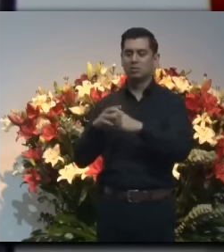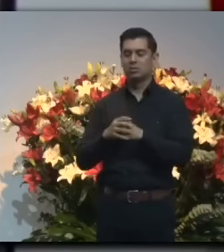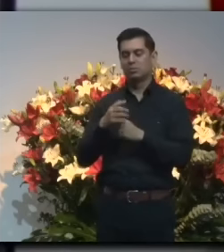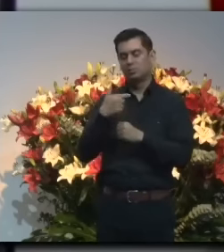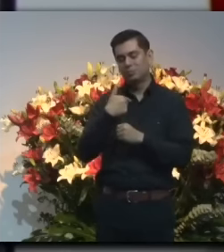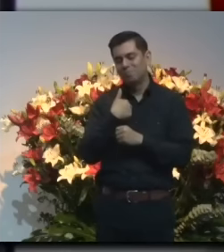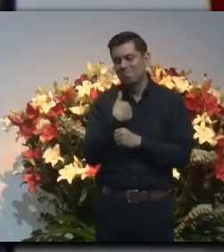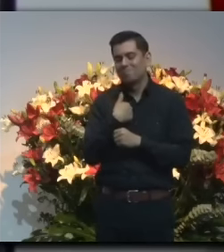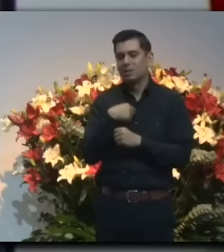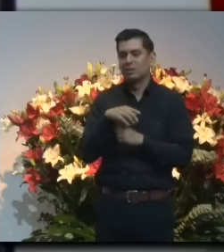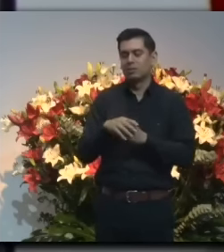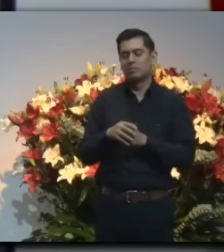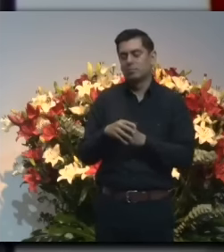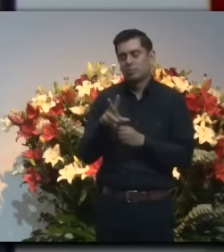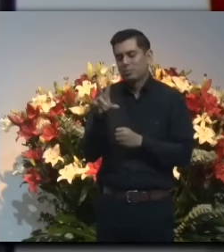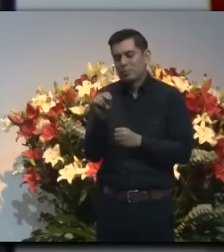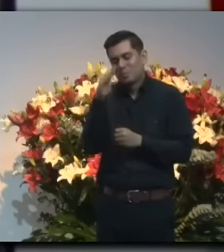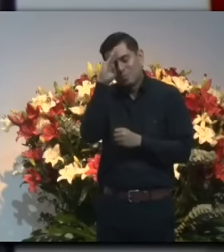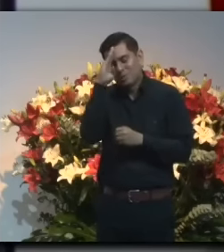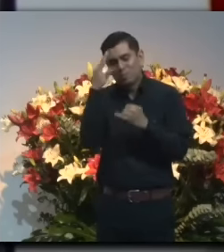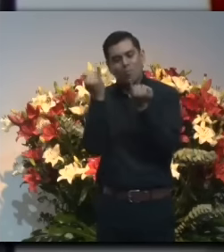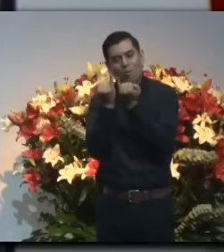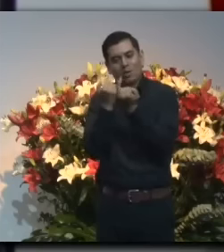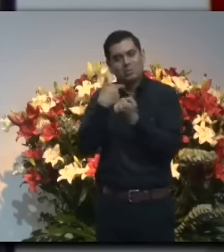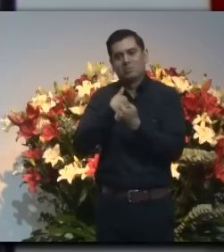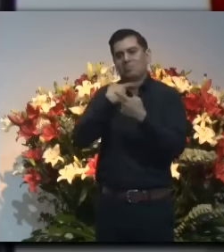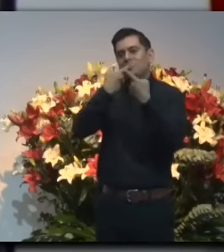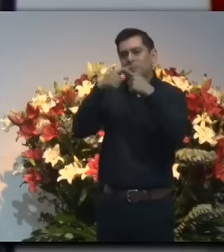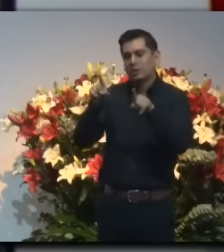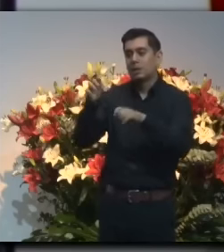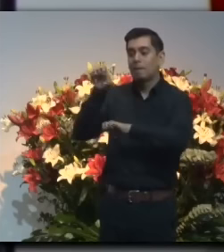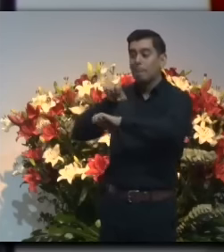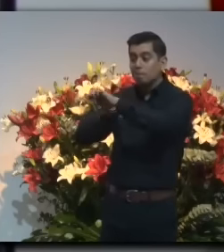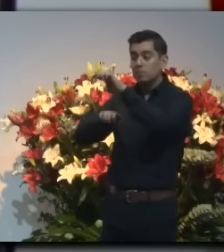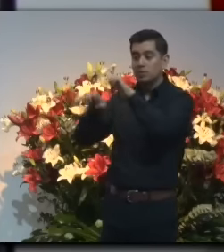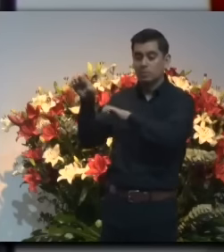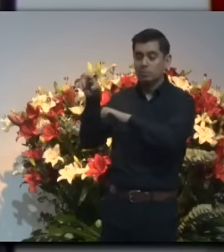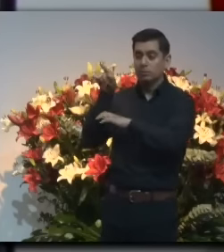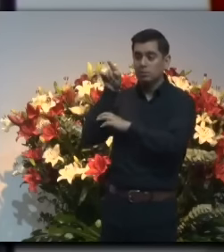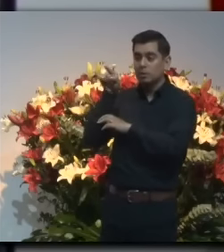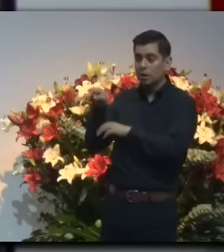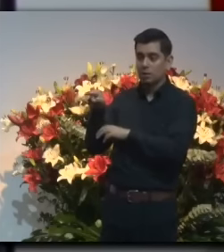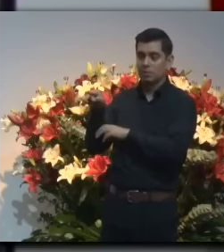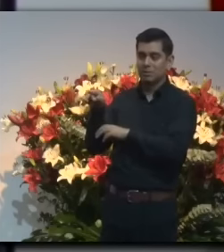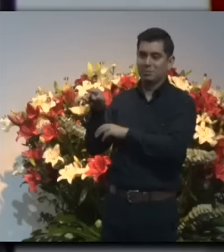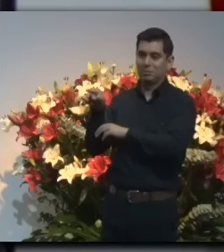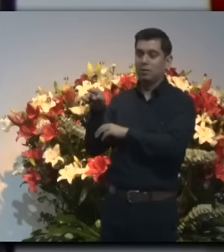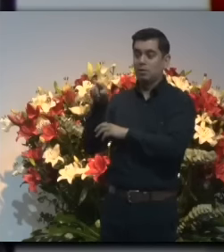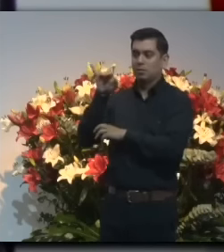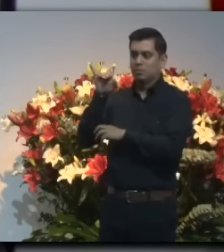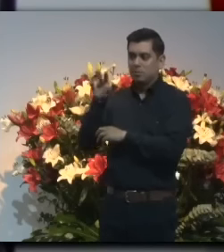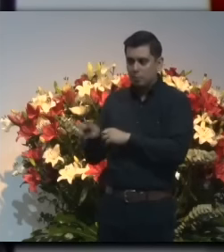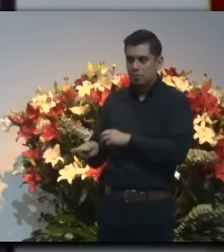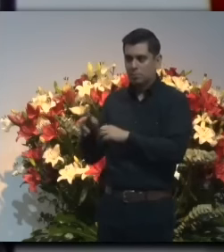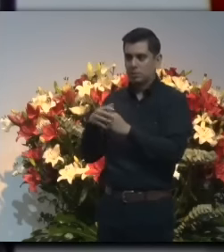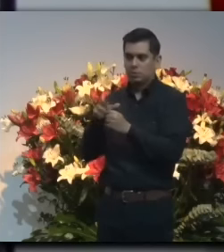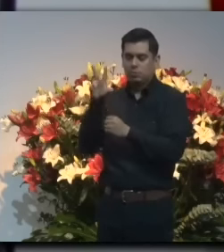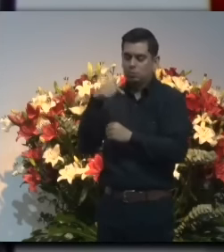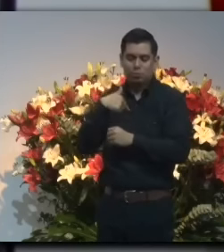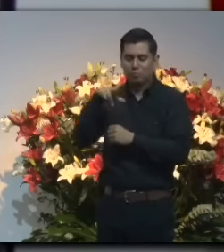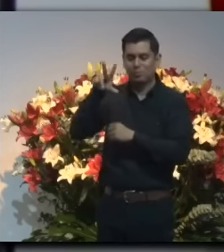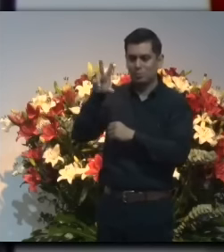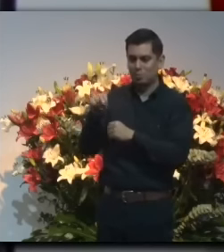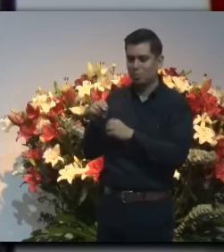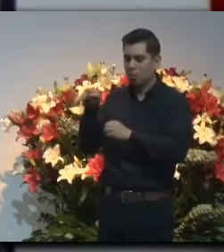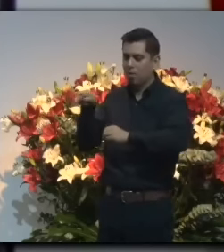comparto la manera, o sea, las embajadas en mi gobierno no van a ser cueva de delincuentes. Yo no le daría asilo a alguien